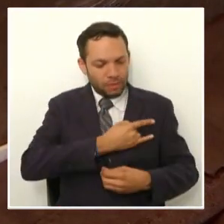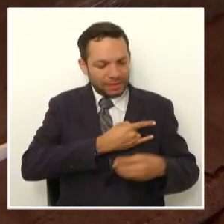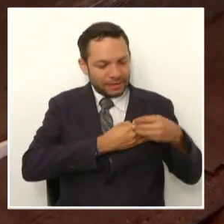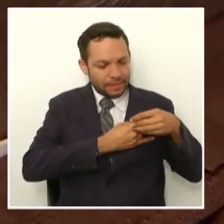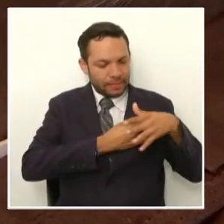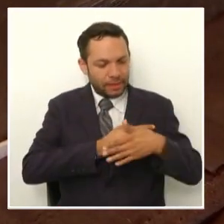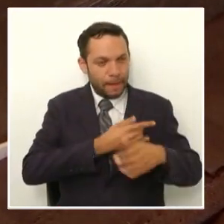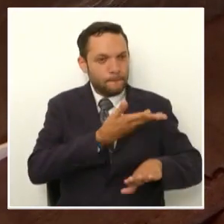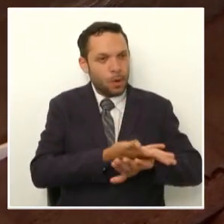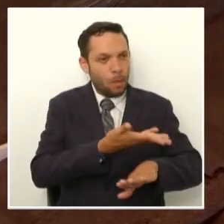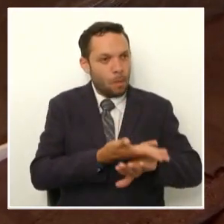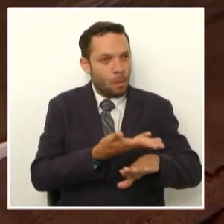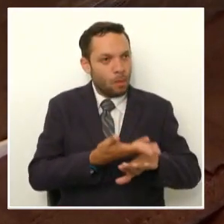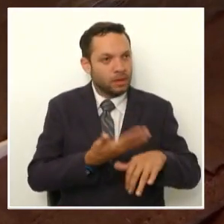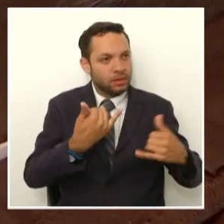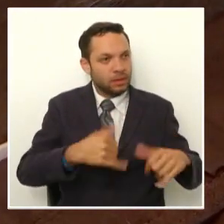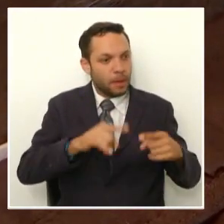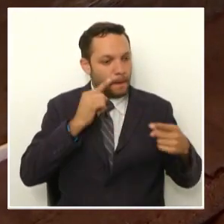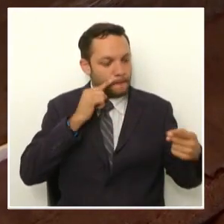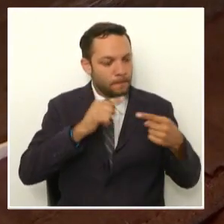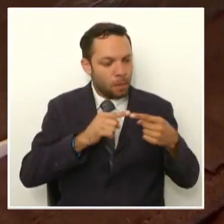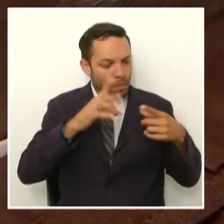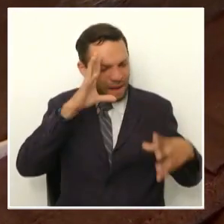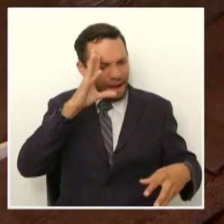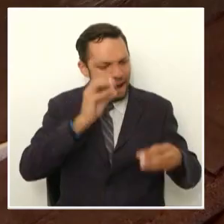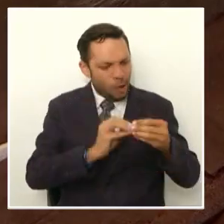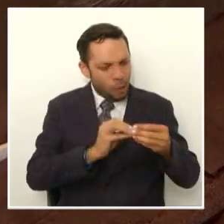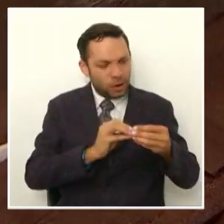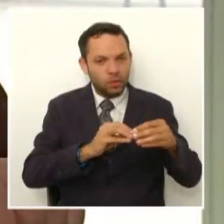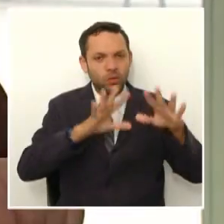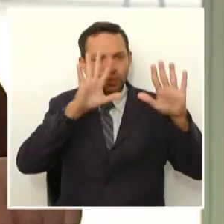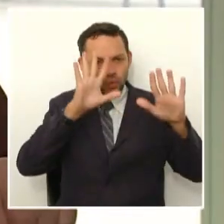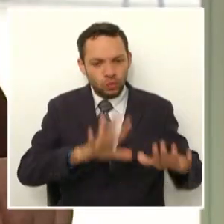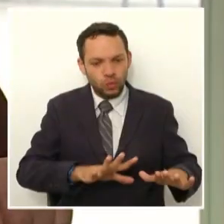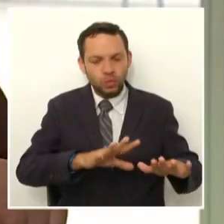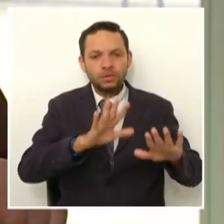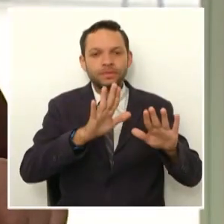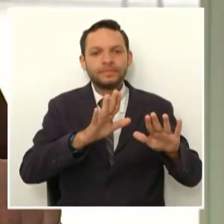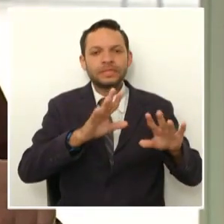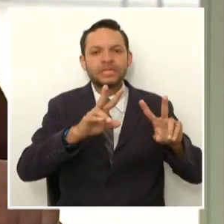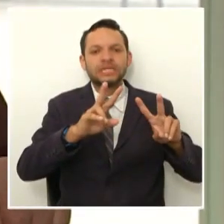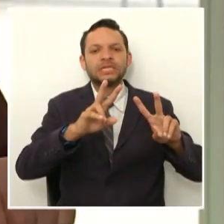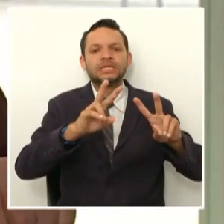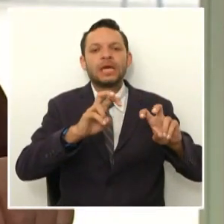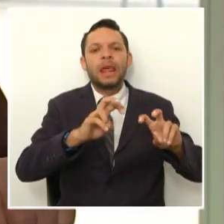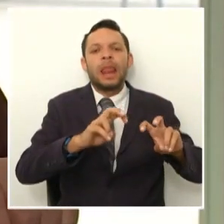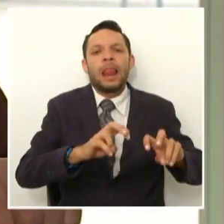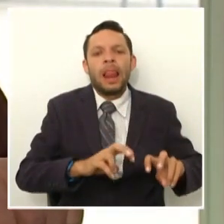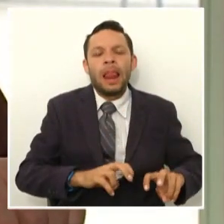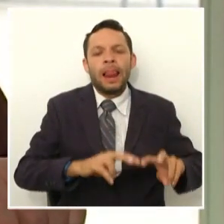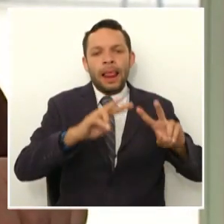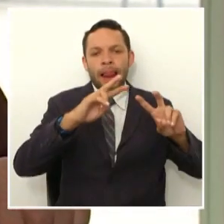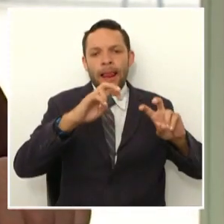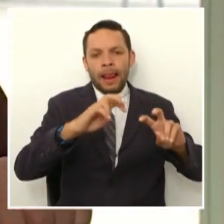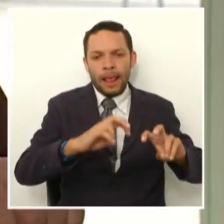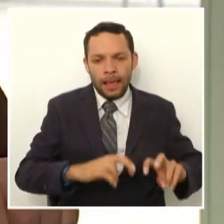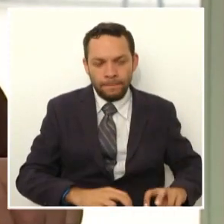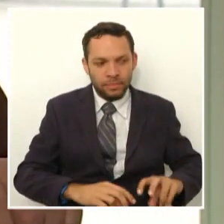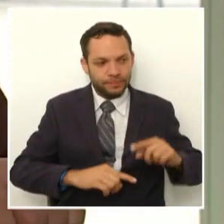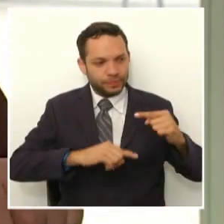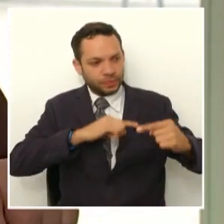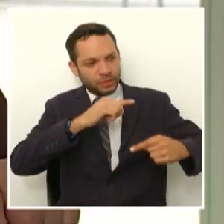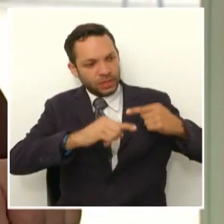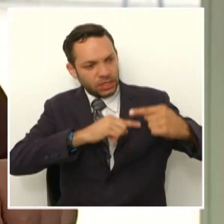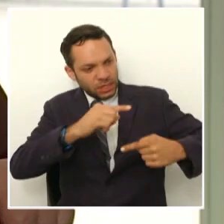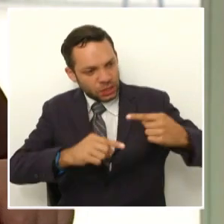vamos a mostrar hoy. Es un convenio, este es un centro de investigación histórica. Aquí yo tengo un grupo